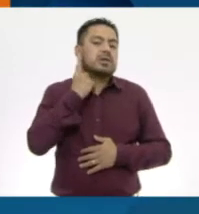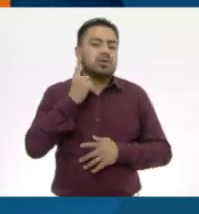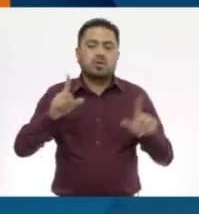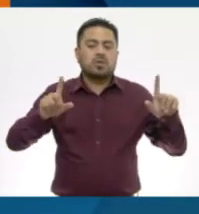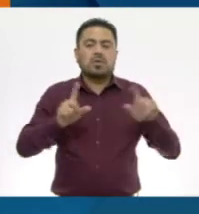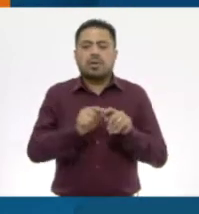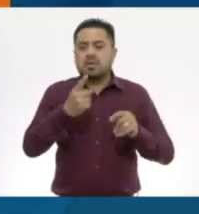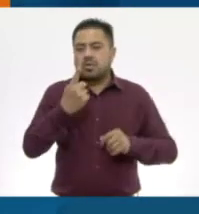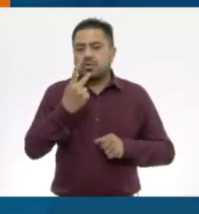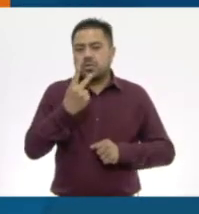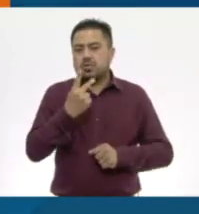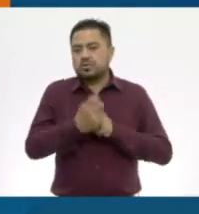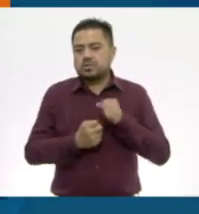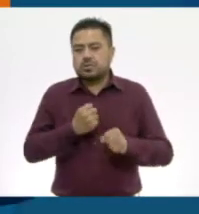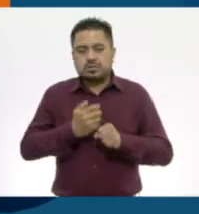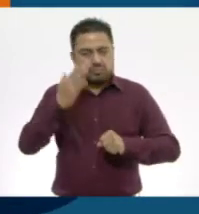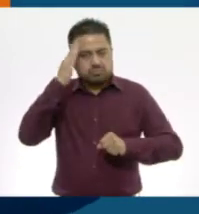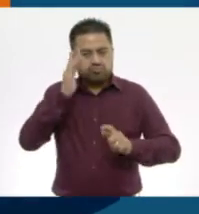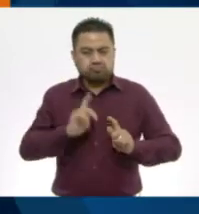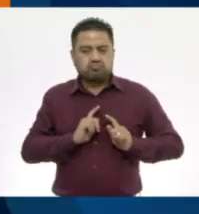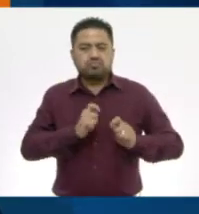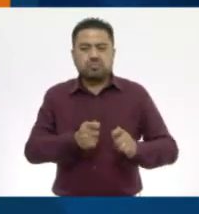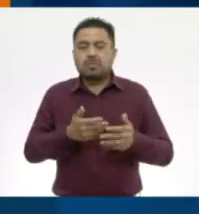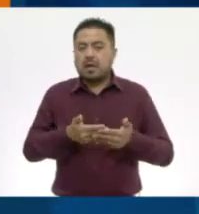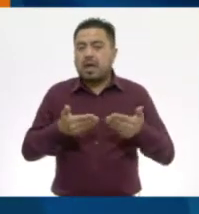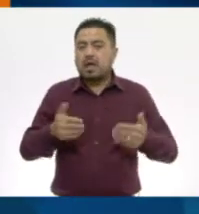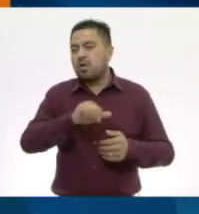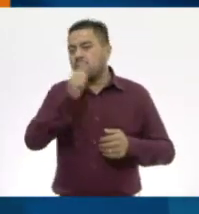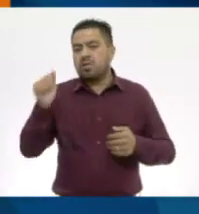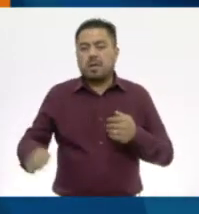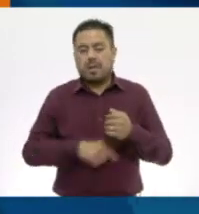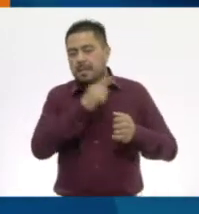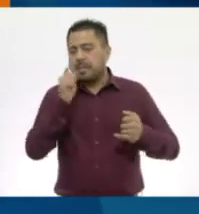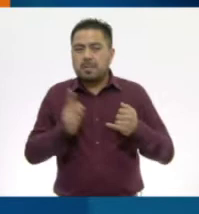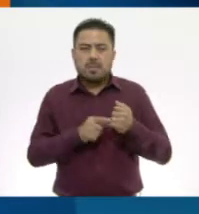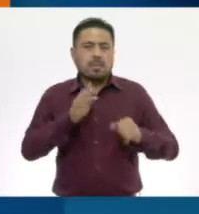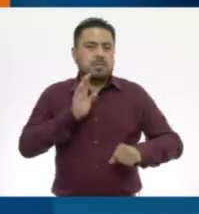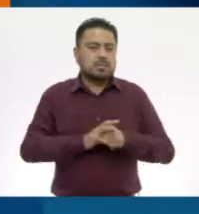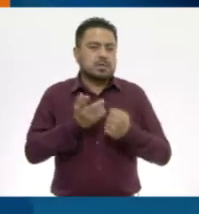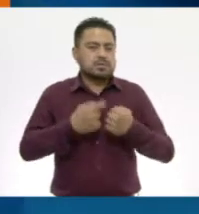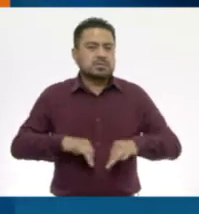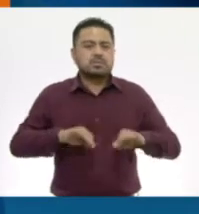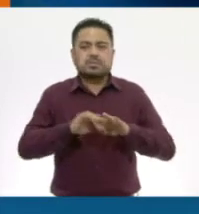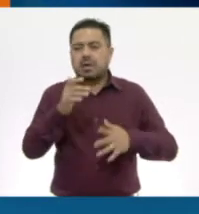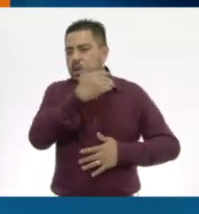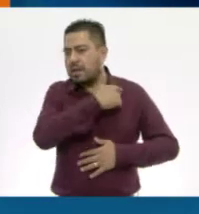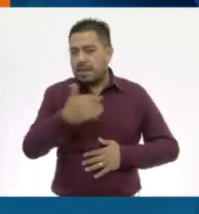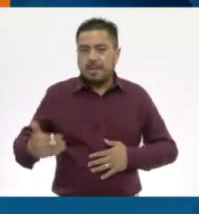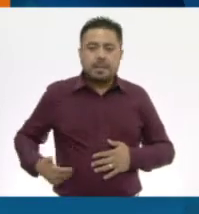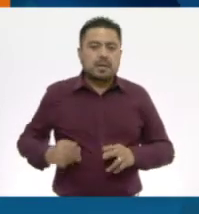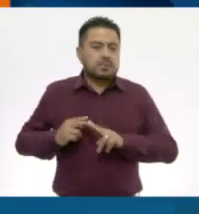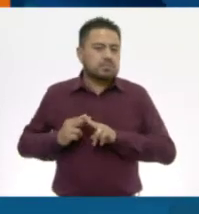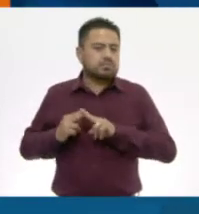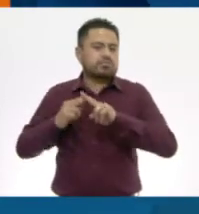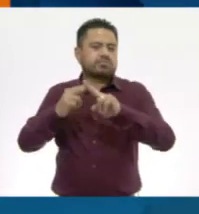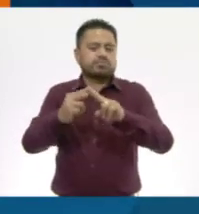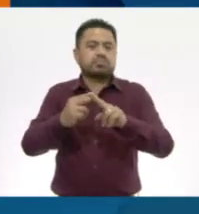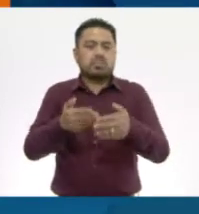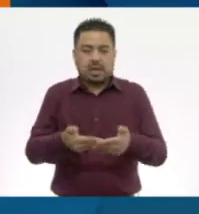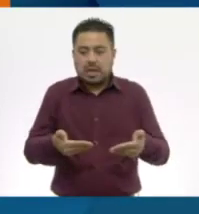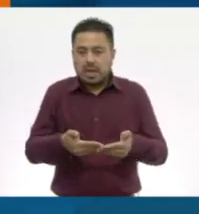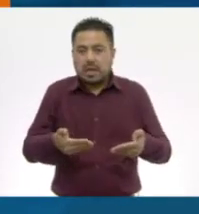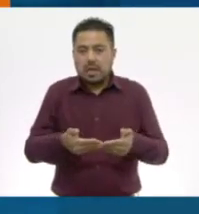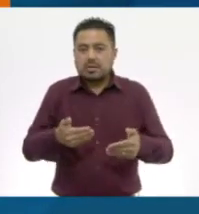un periodo de 2 años en su cargo. Y vamos con otro punto muy importante. El presidente permanece en el puesto